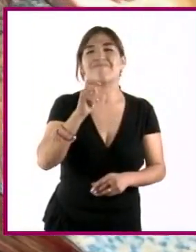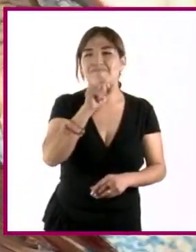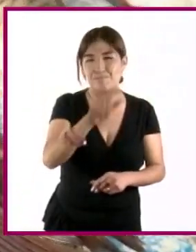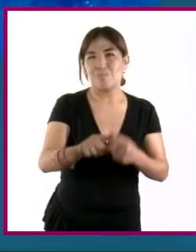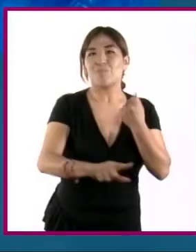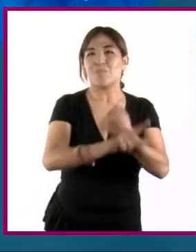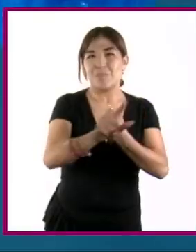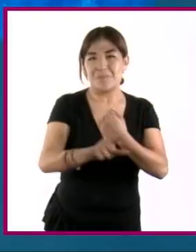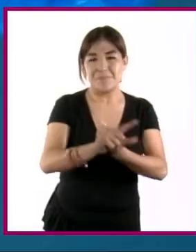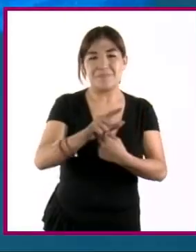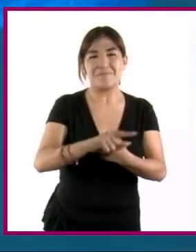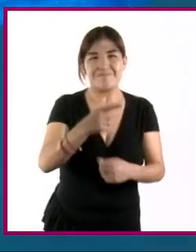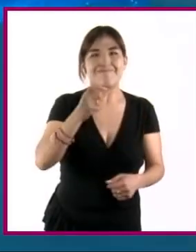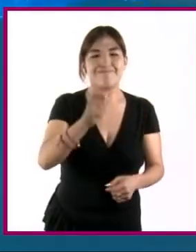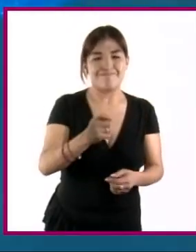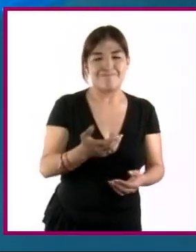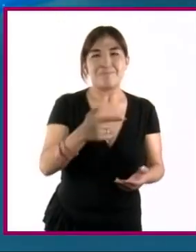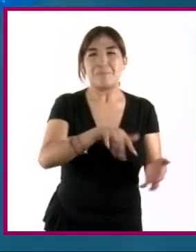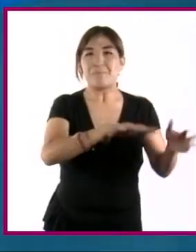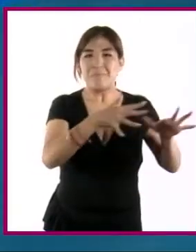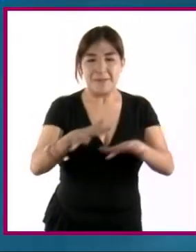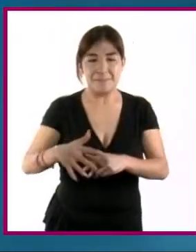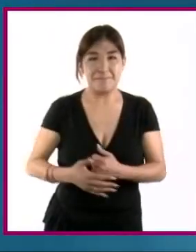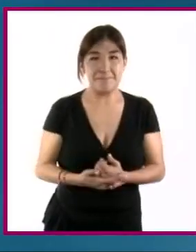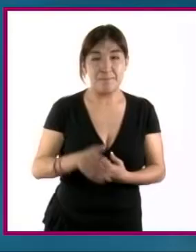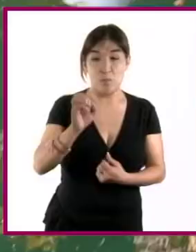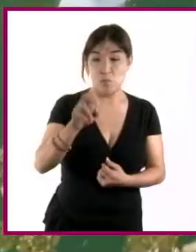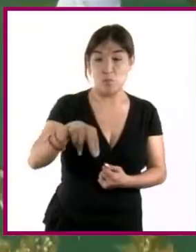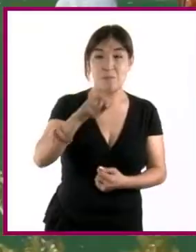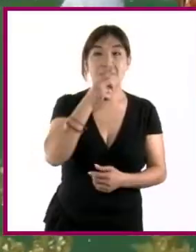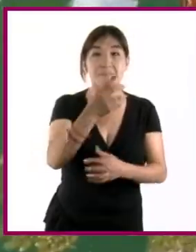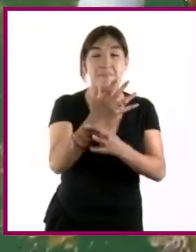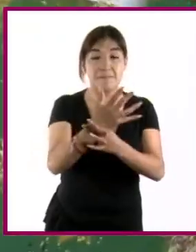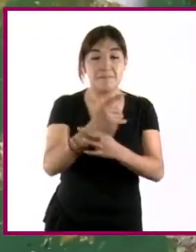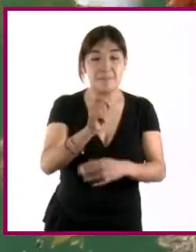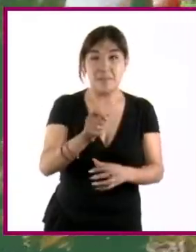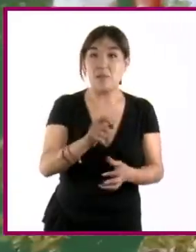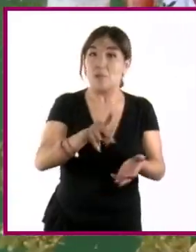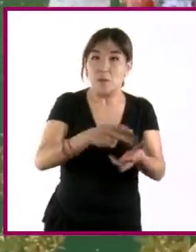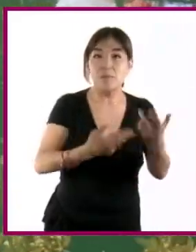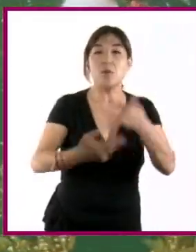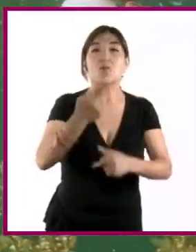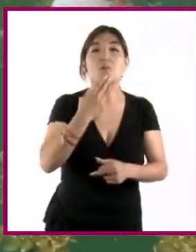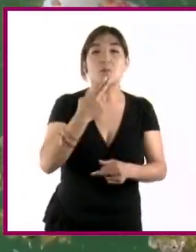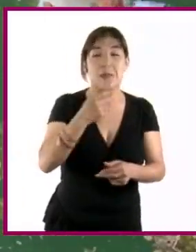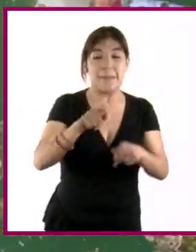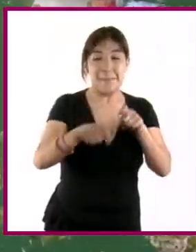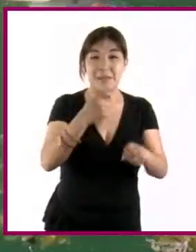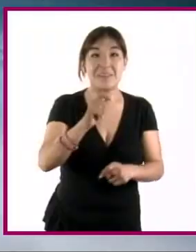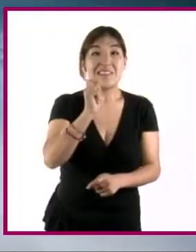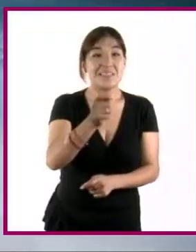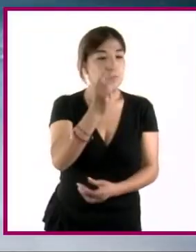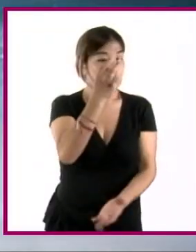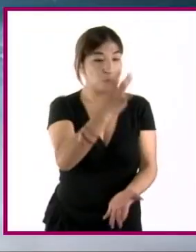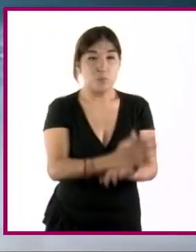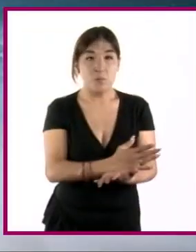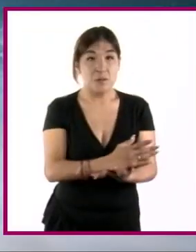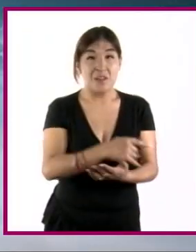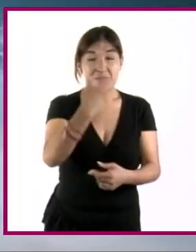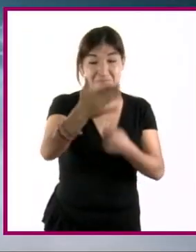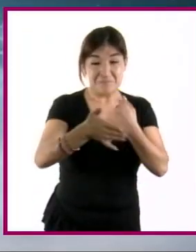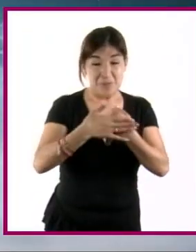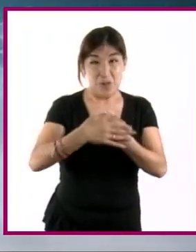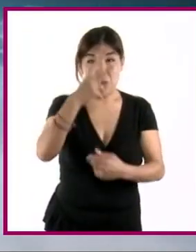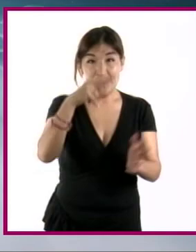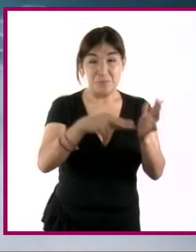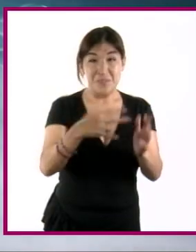mar. De acuerdo con estudios de la ONU, si no se revierte el uso del plástico, sobre todo los de un solo uso, para 2050